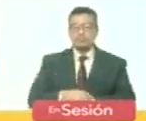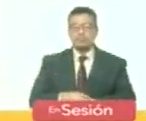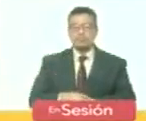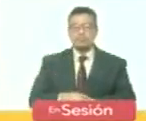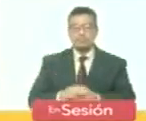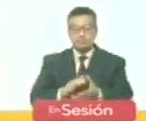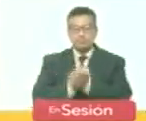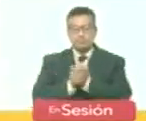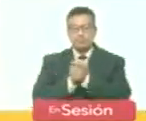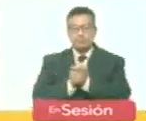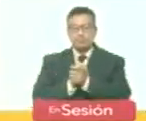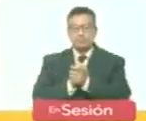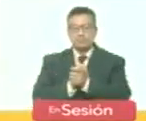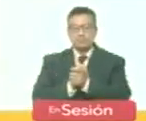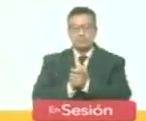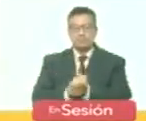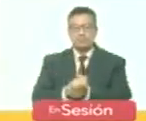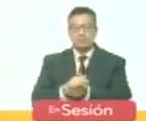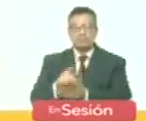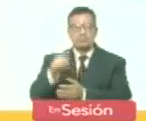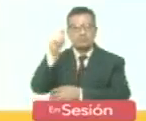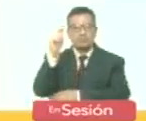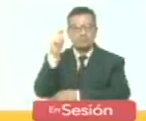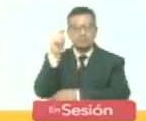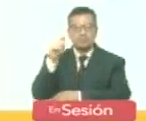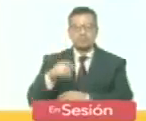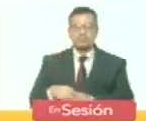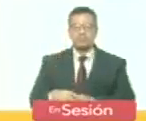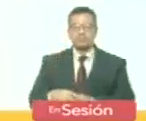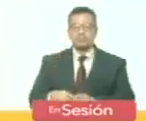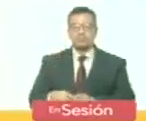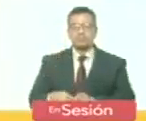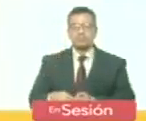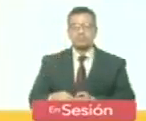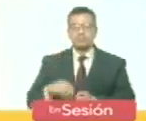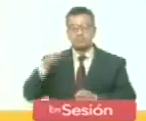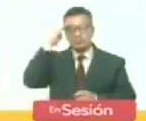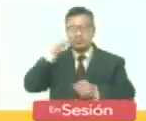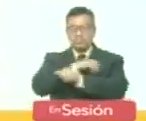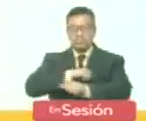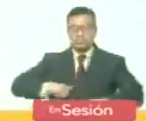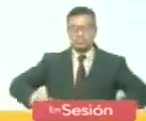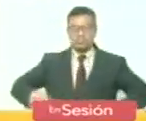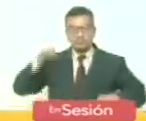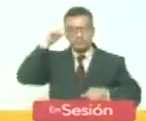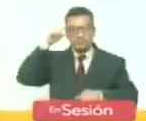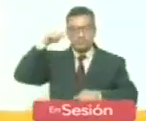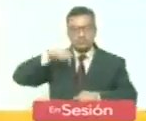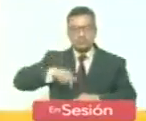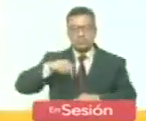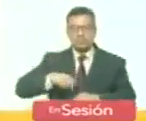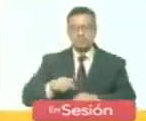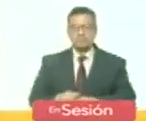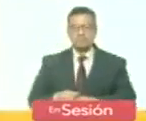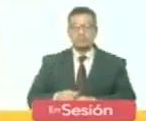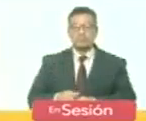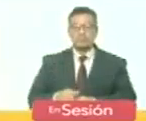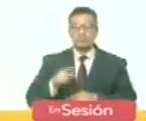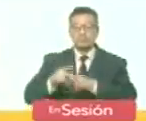colegas parlamentarios, que la Guardia Nacional hoy por hoy se